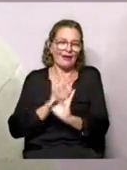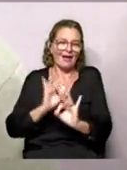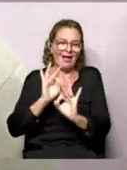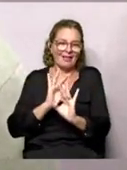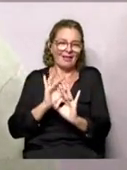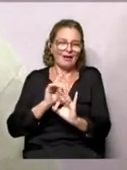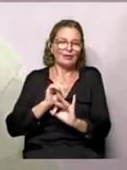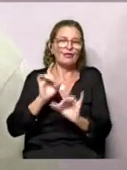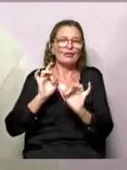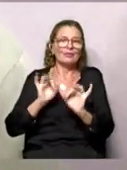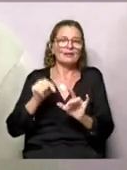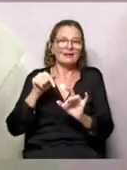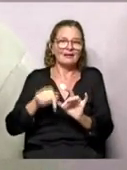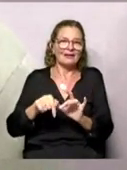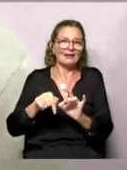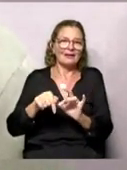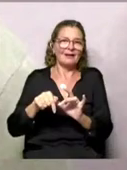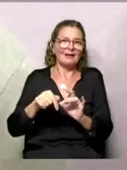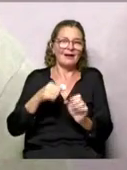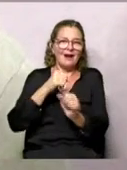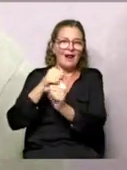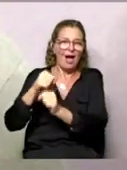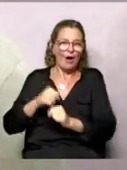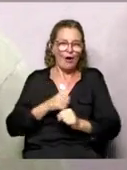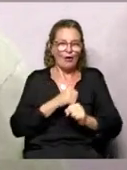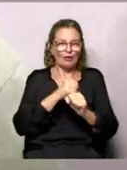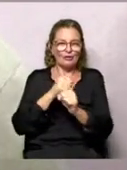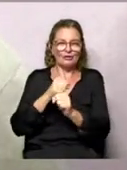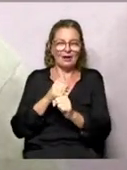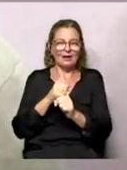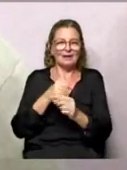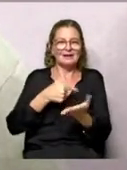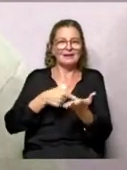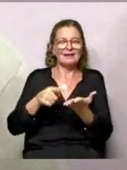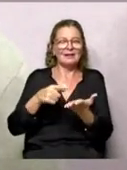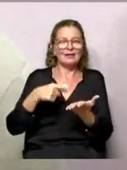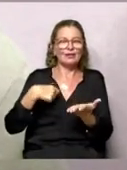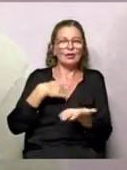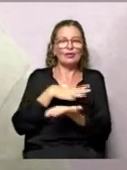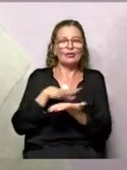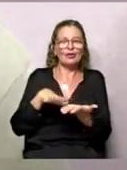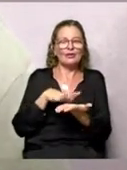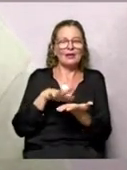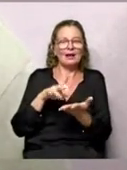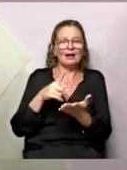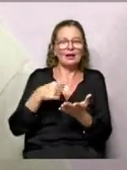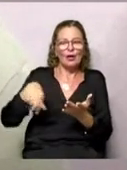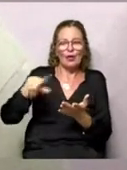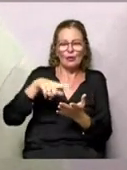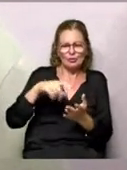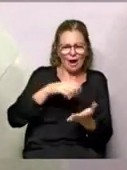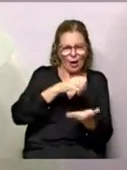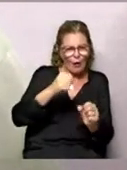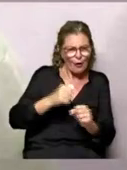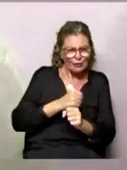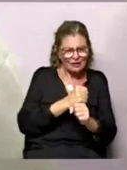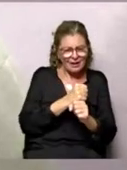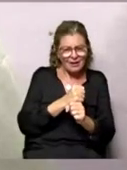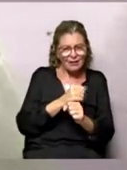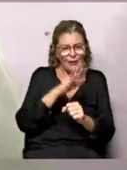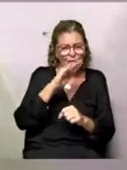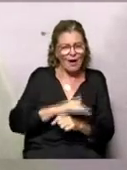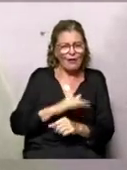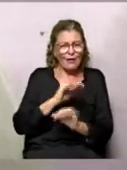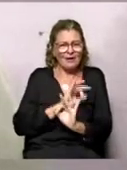no solamente aquí en la olla Villa Española, que está en el Centro Social de Galpón de Corrales, sino en ninguna de las otras redes que